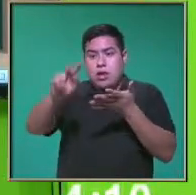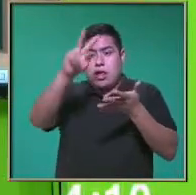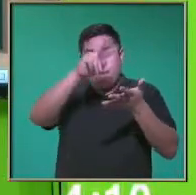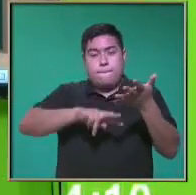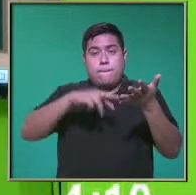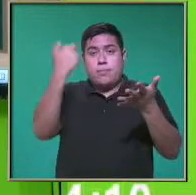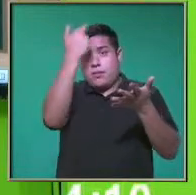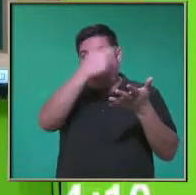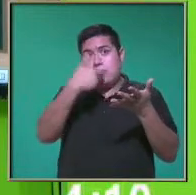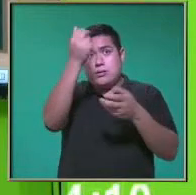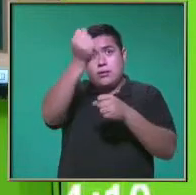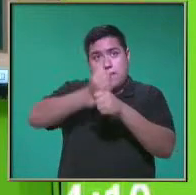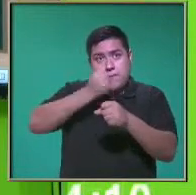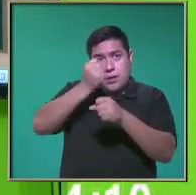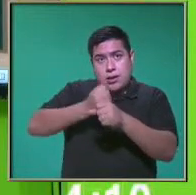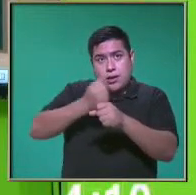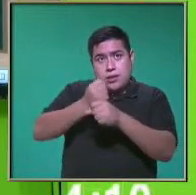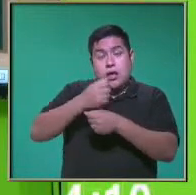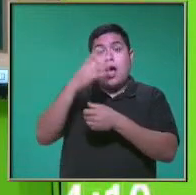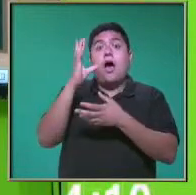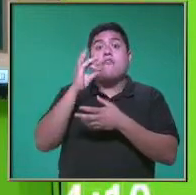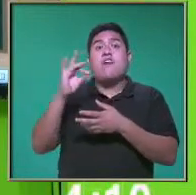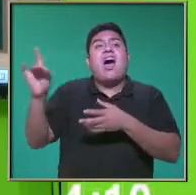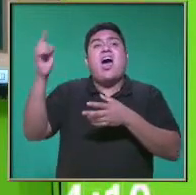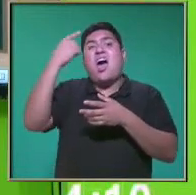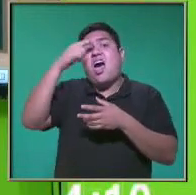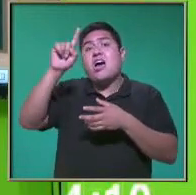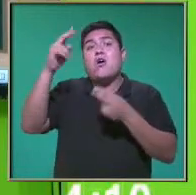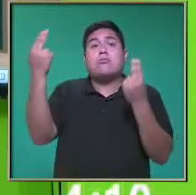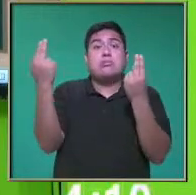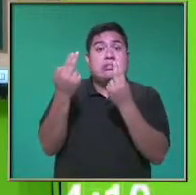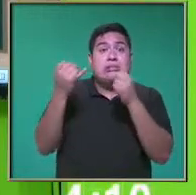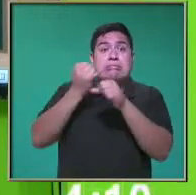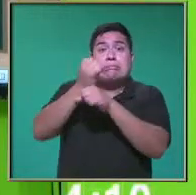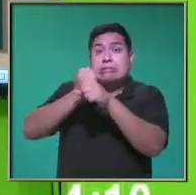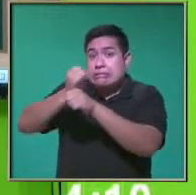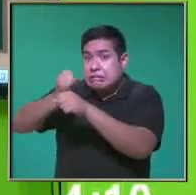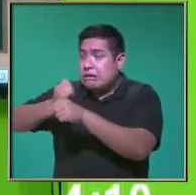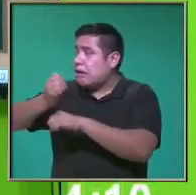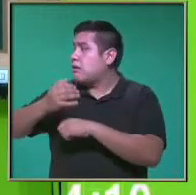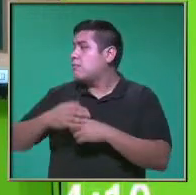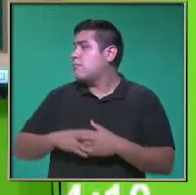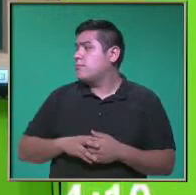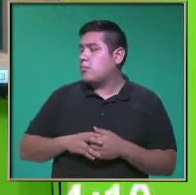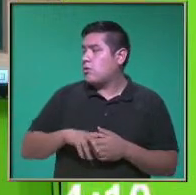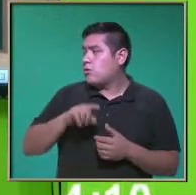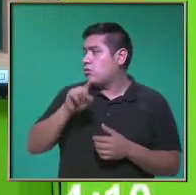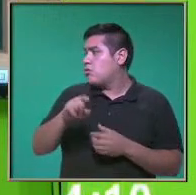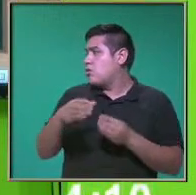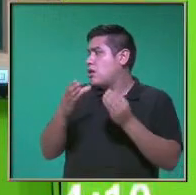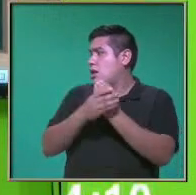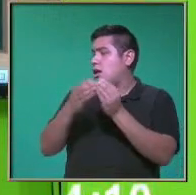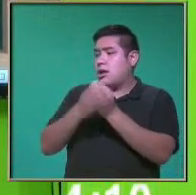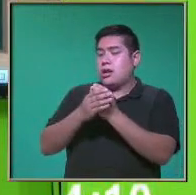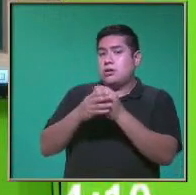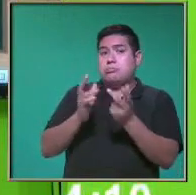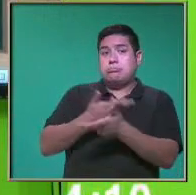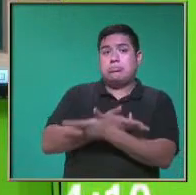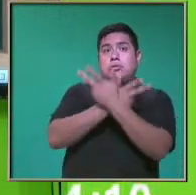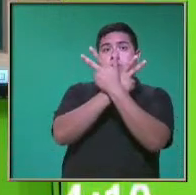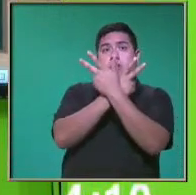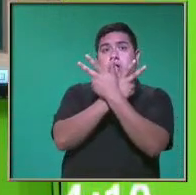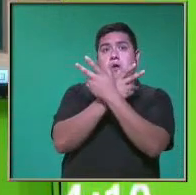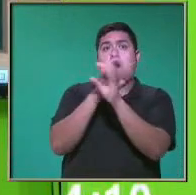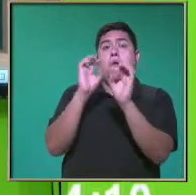vocabulario. Fíjate si fue sencillo para ti o si necesitas investigar algunos conceptos. Cuando tomas la clase en línea o tal vez ya estás yendo de